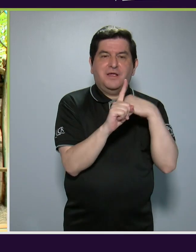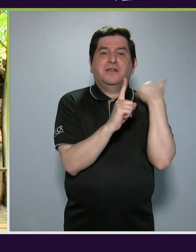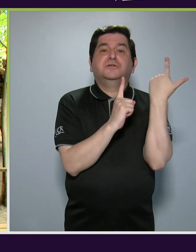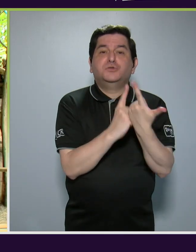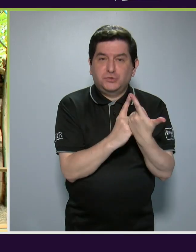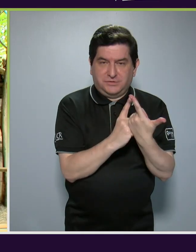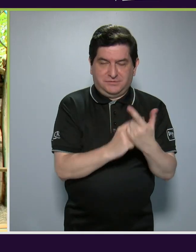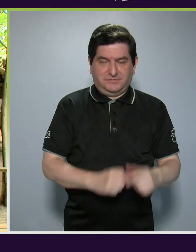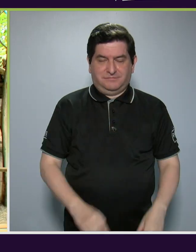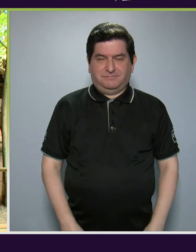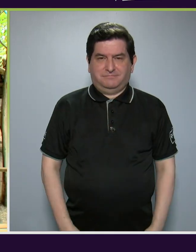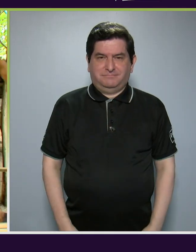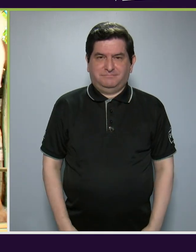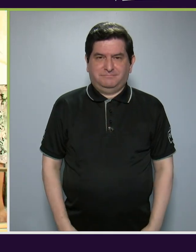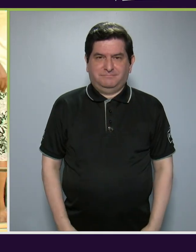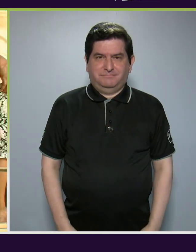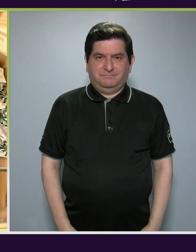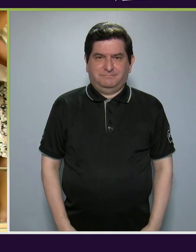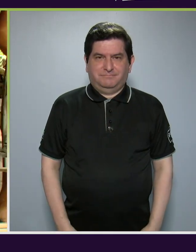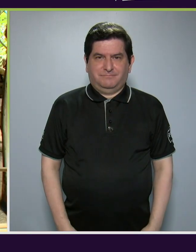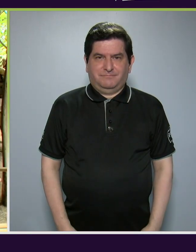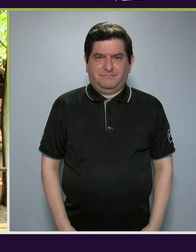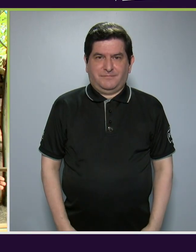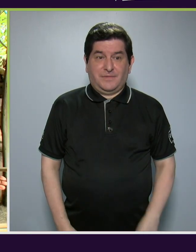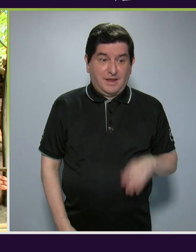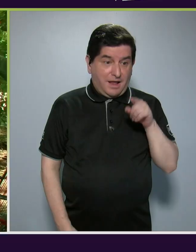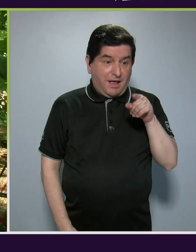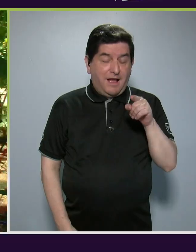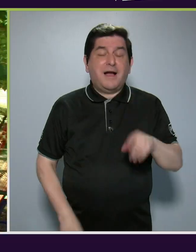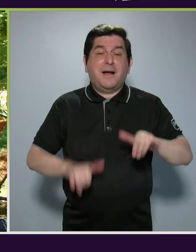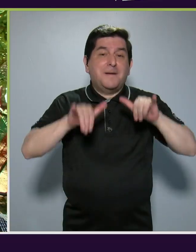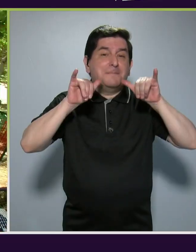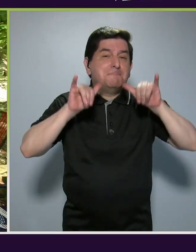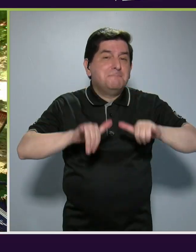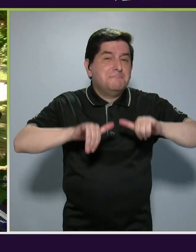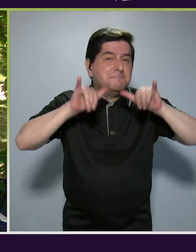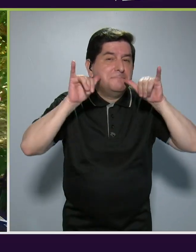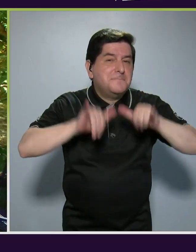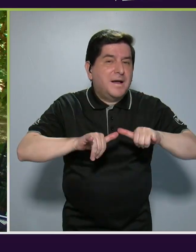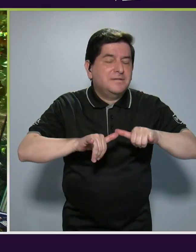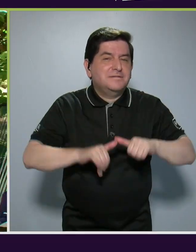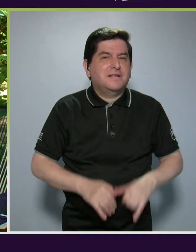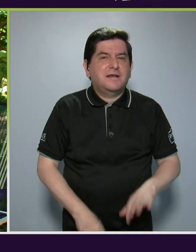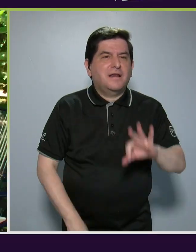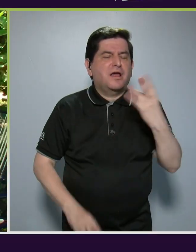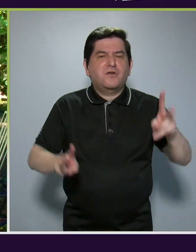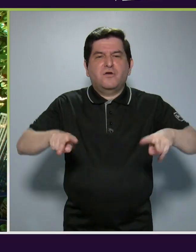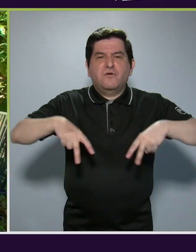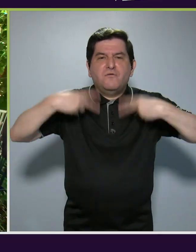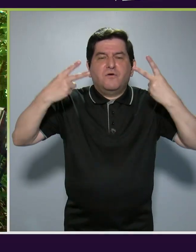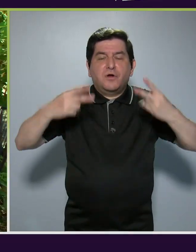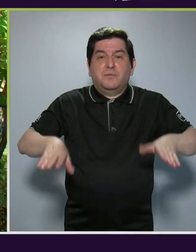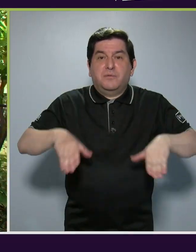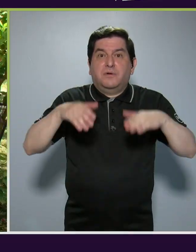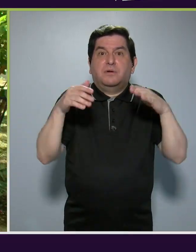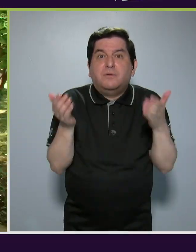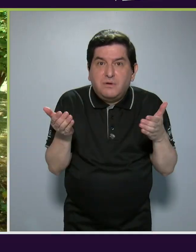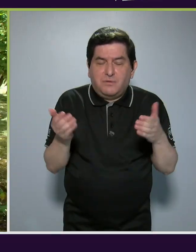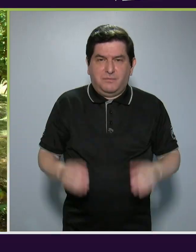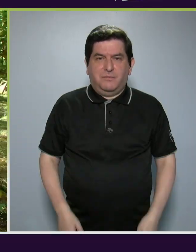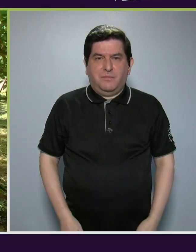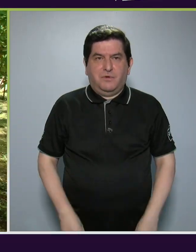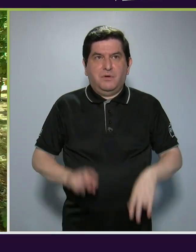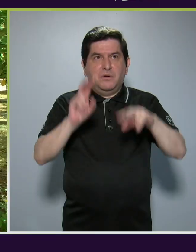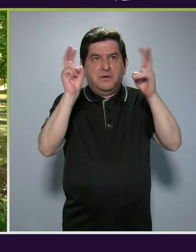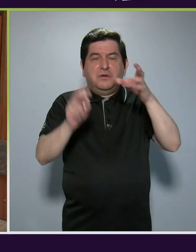y sociales, ¿verdad? Eso es un tema que nos lleva a cómo preservar ¿verdad? Este estilo de vida, que es un tema